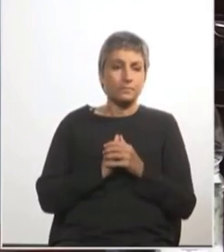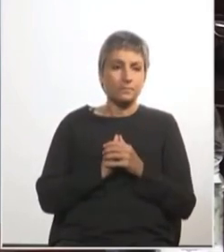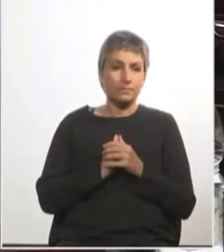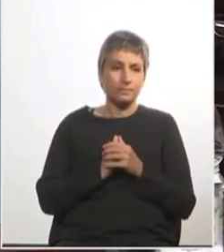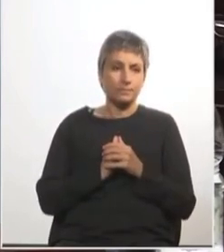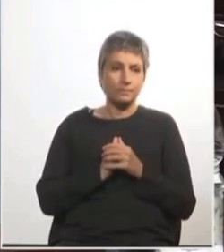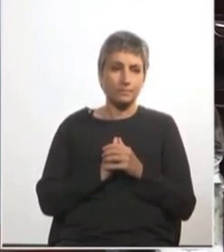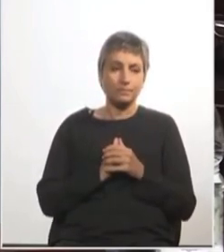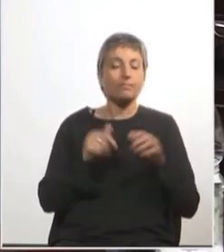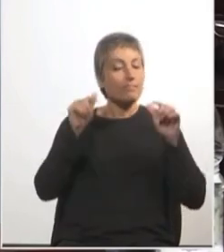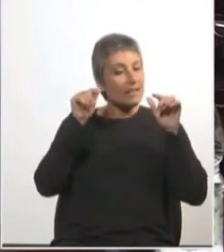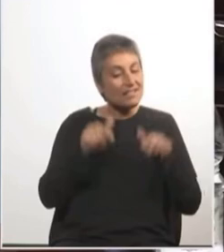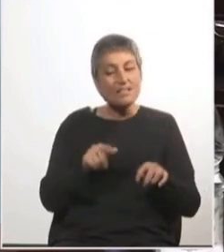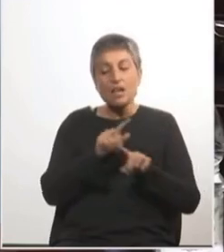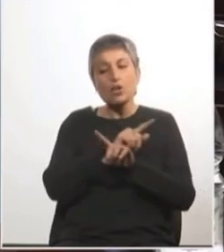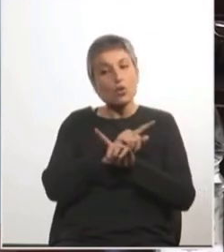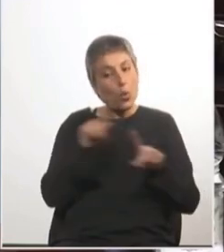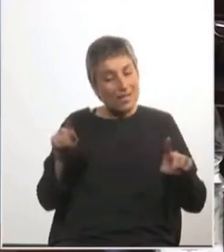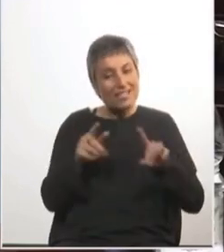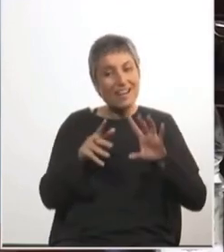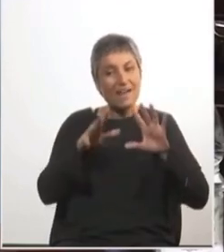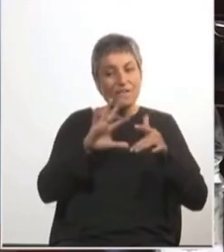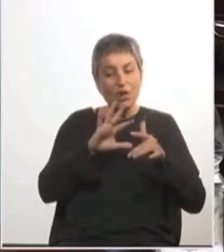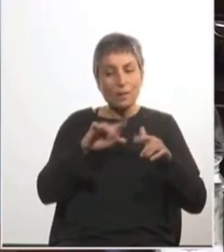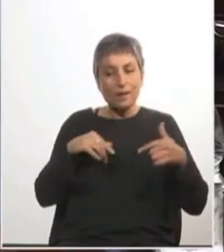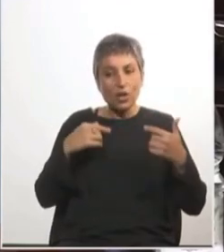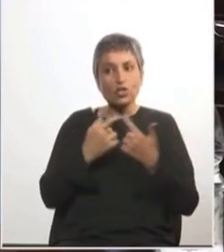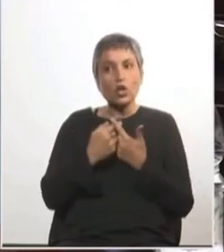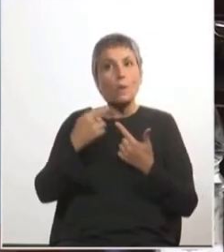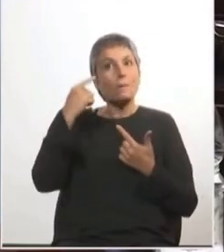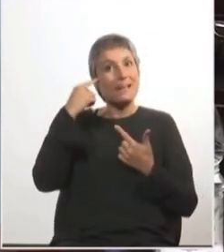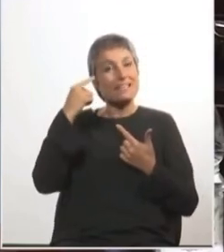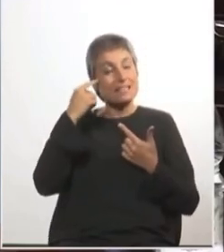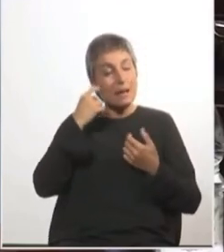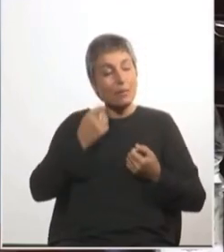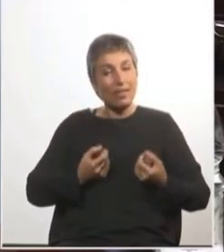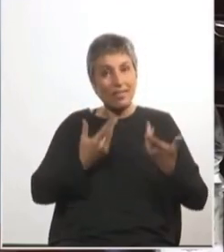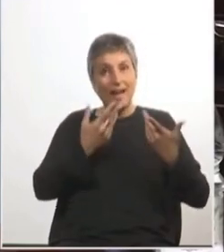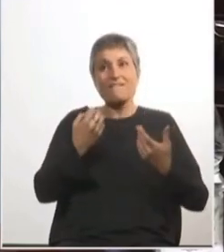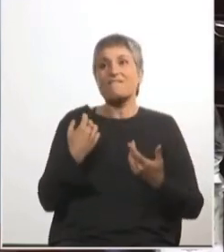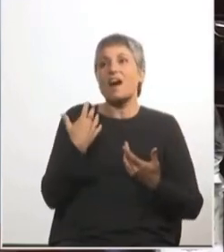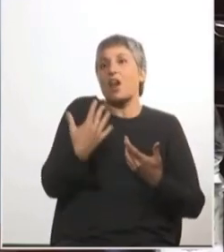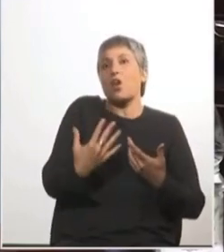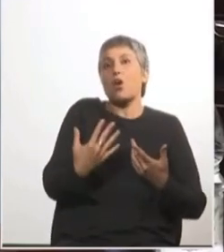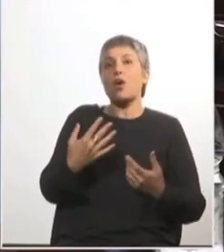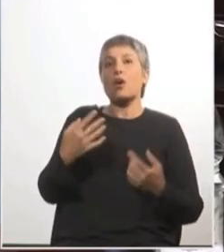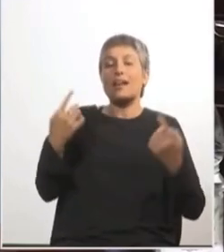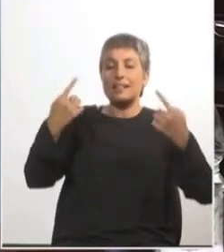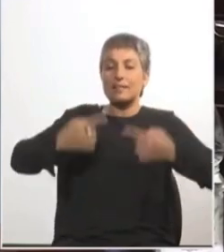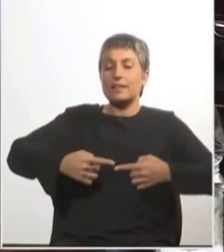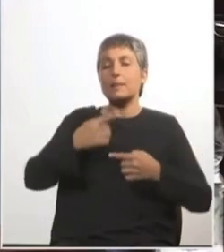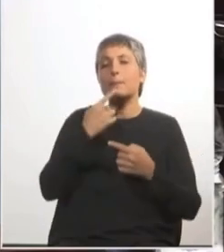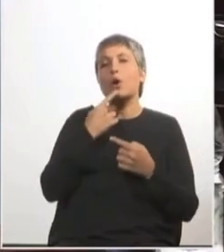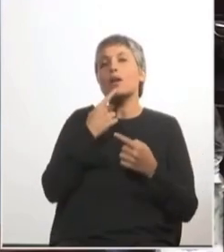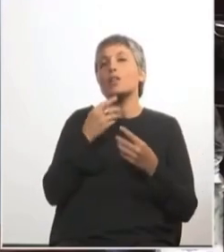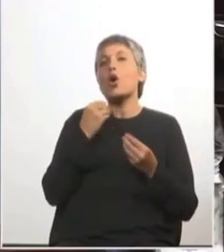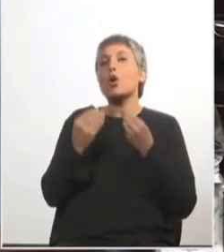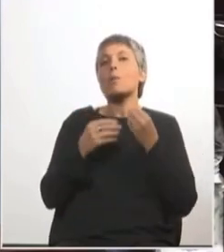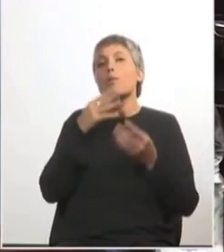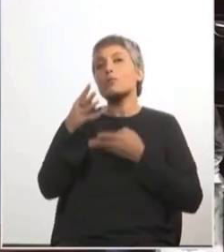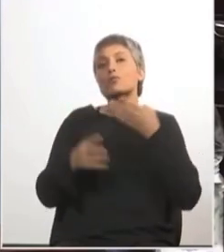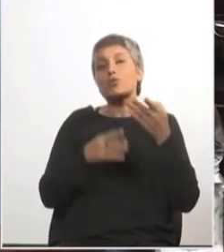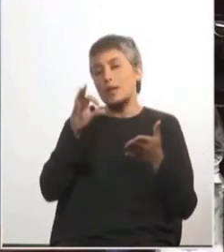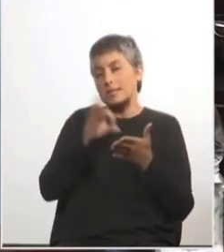Realmente esa no es la forma que consideramos que prestigia el debate político, el funcionamiento del sistema